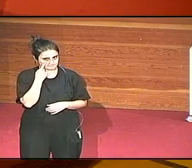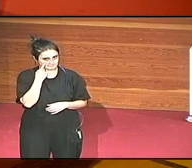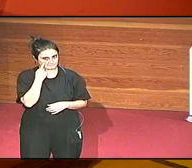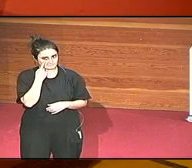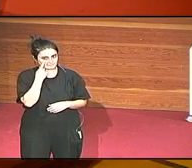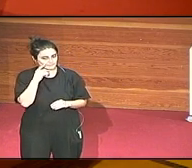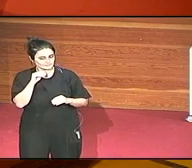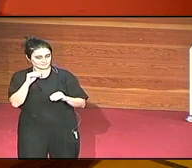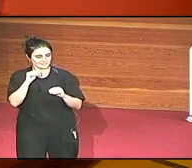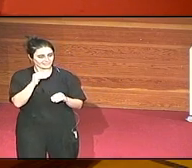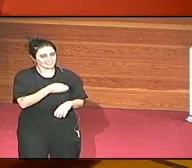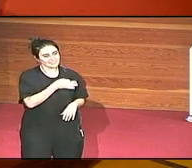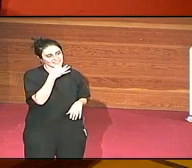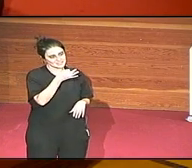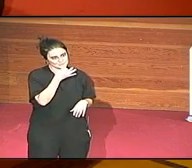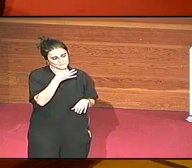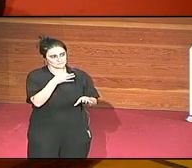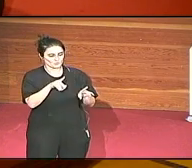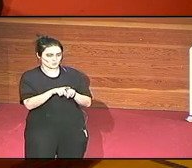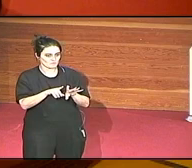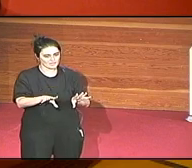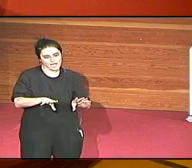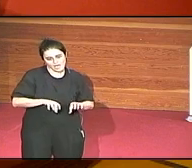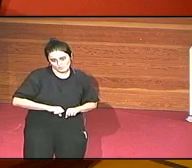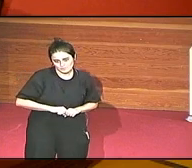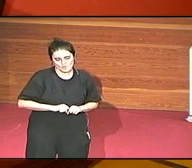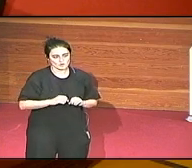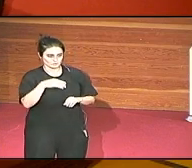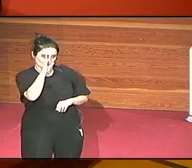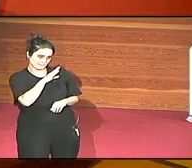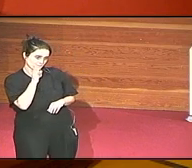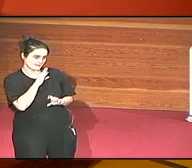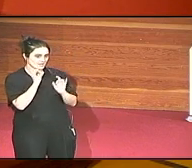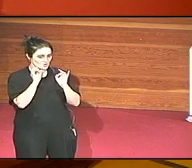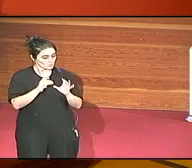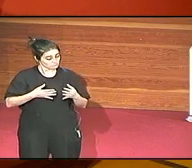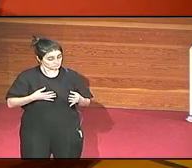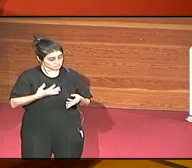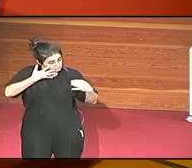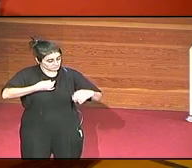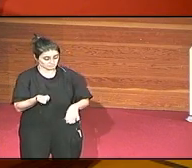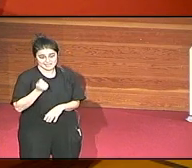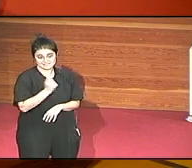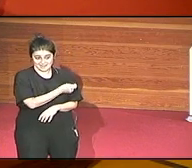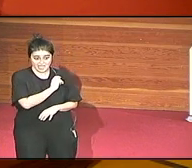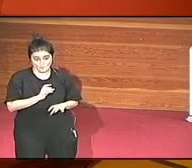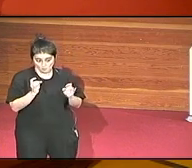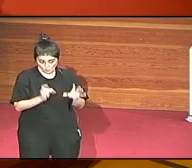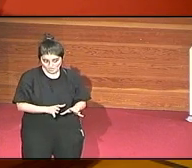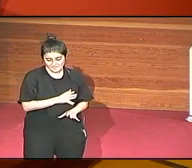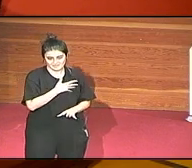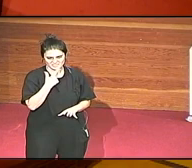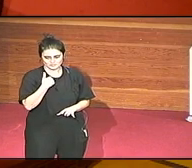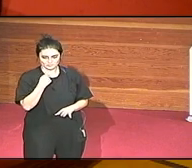discurso de adopción de que son sus padres es todo mentira que son esclavos lógicamente lo podría sospechar